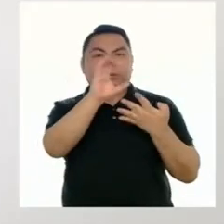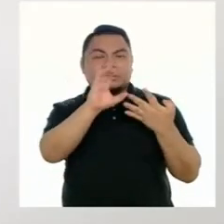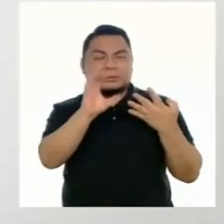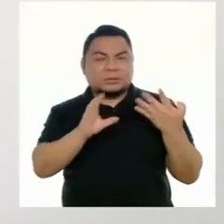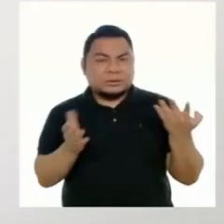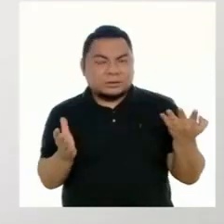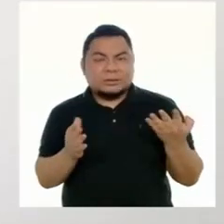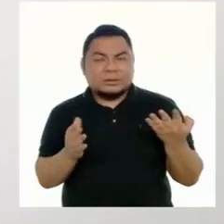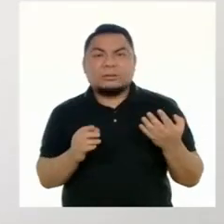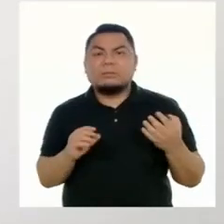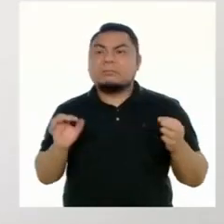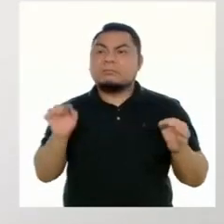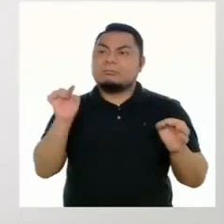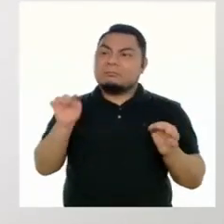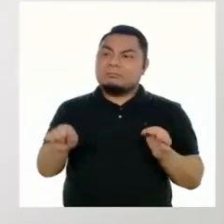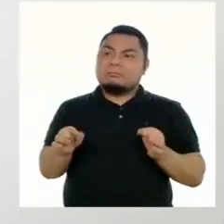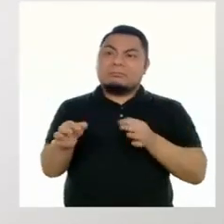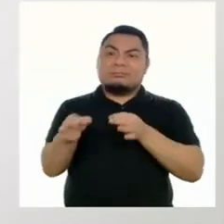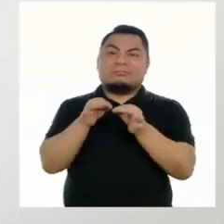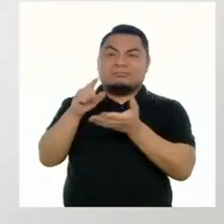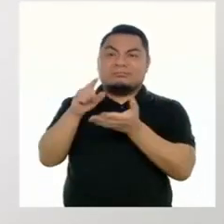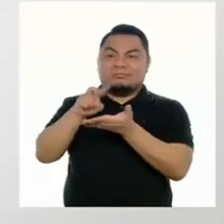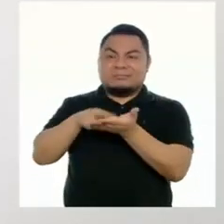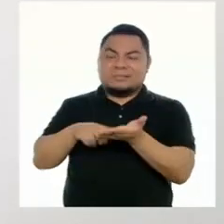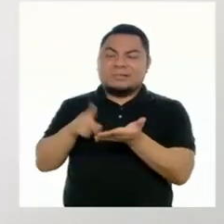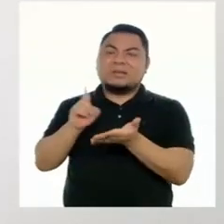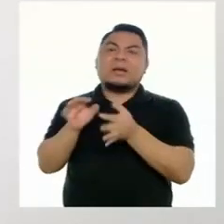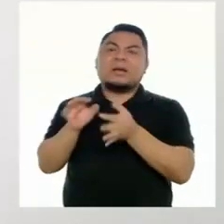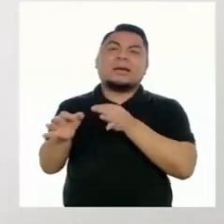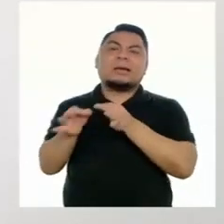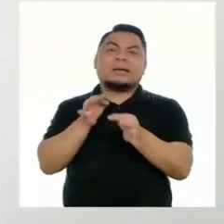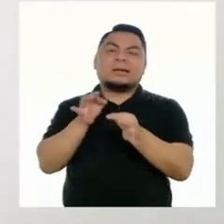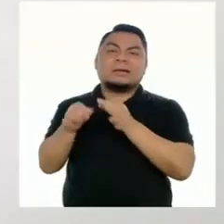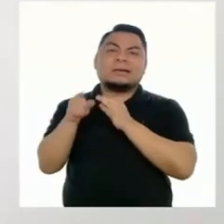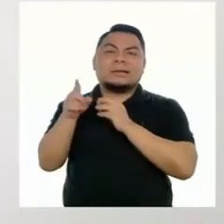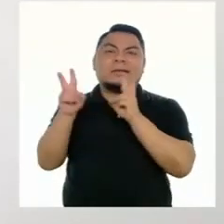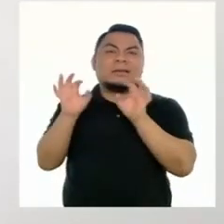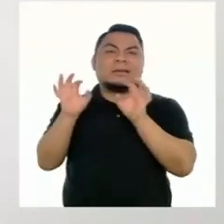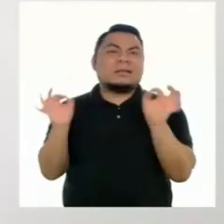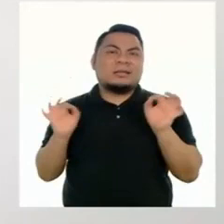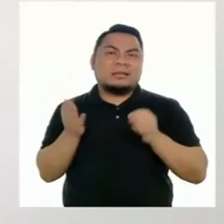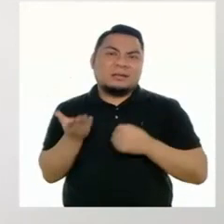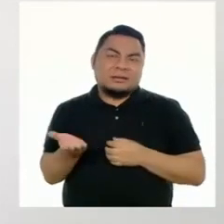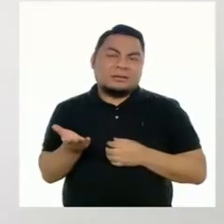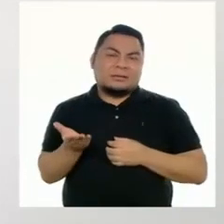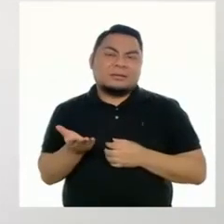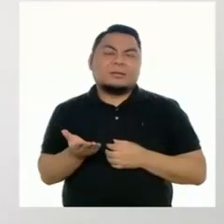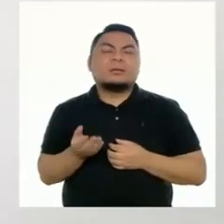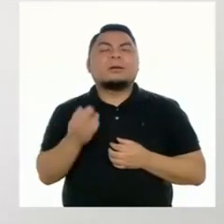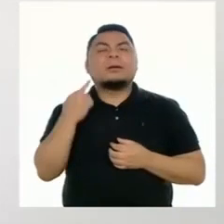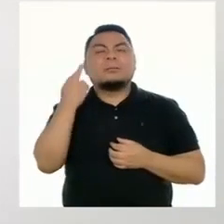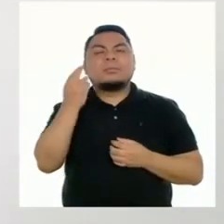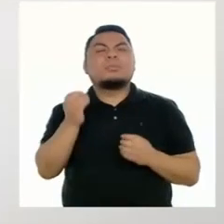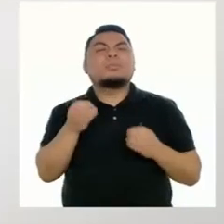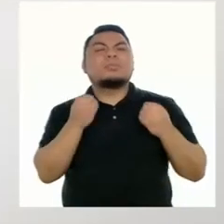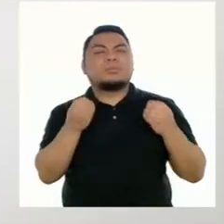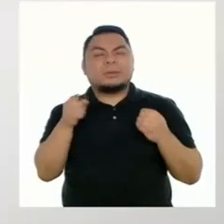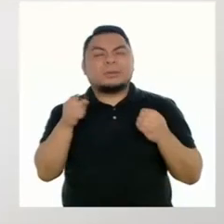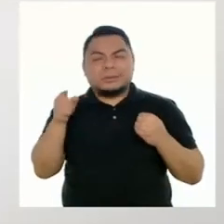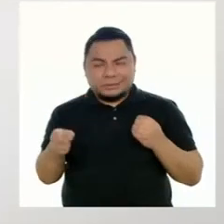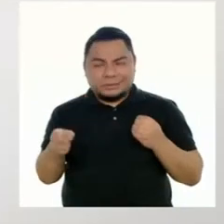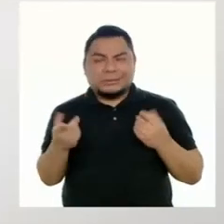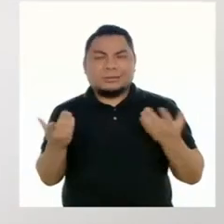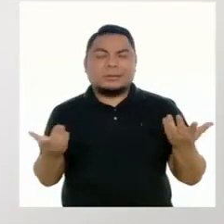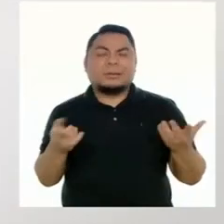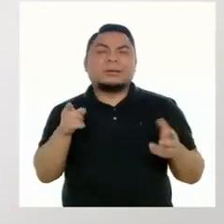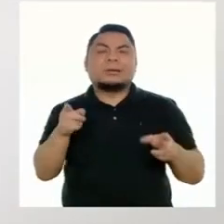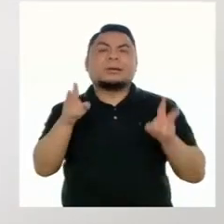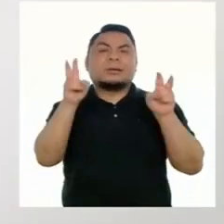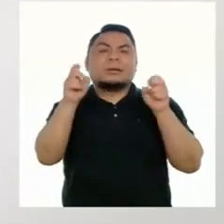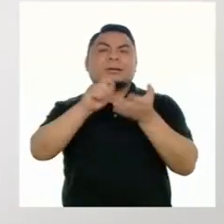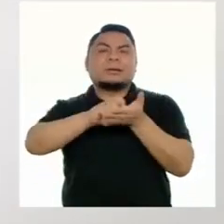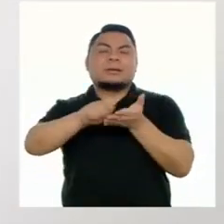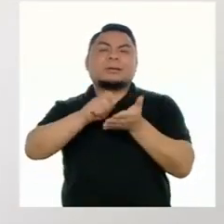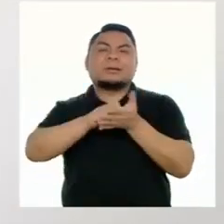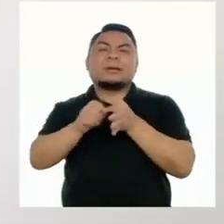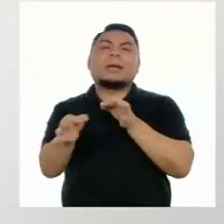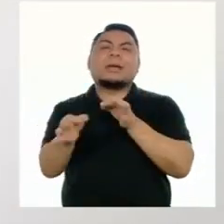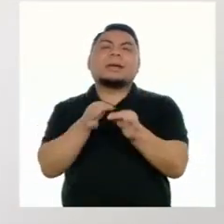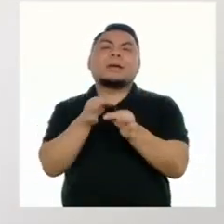características, mucho menos se queda en la explicación del tema. Es porque estamos frente a un